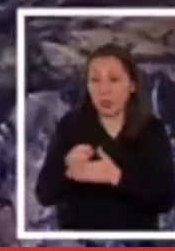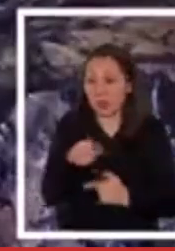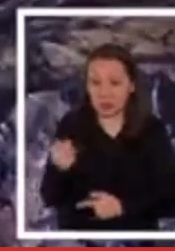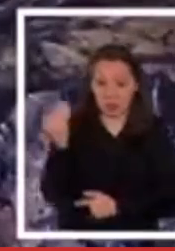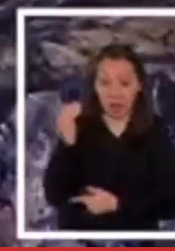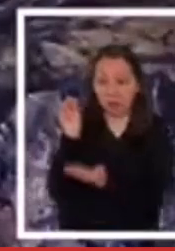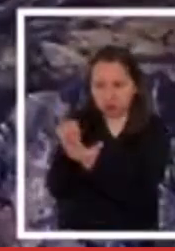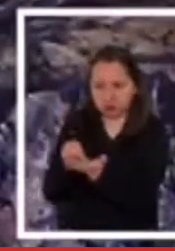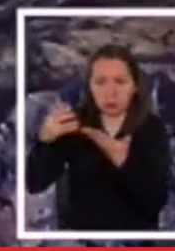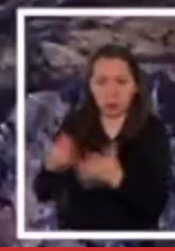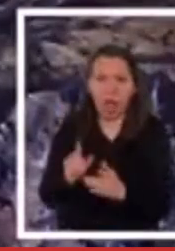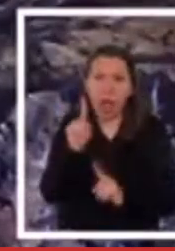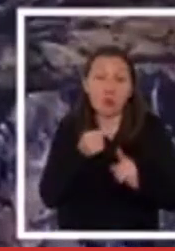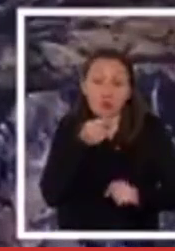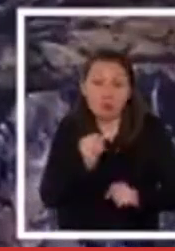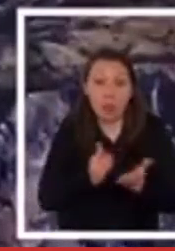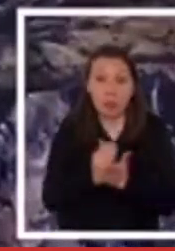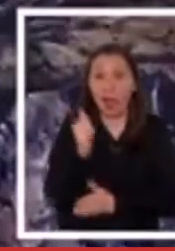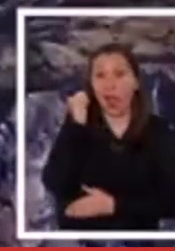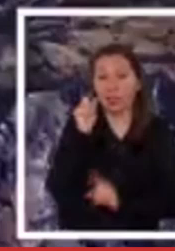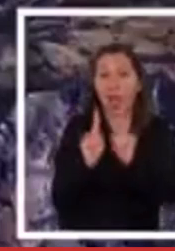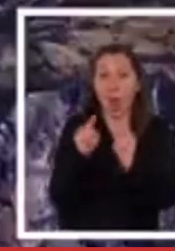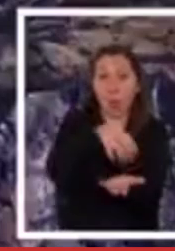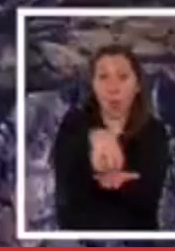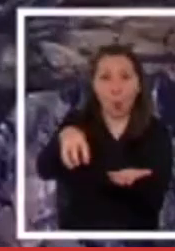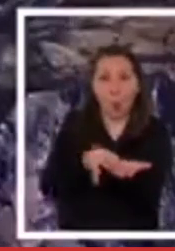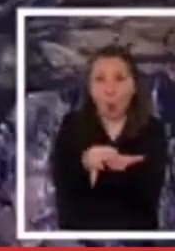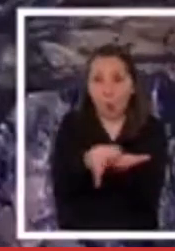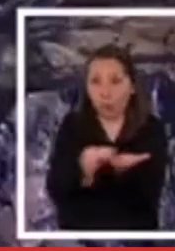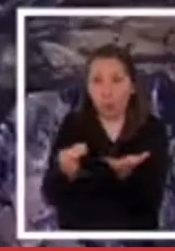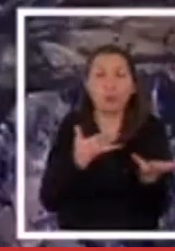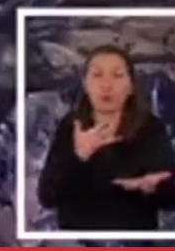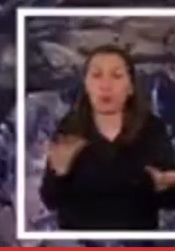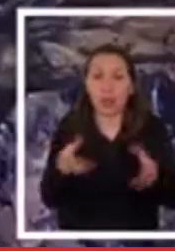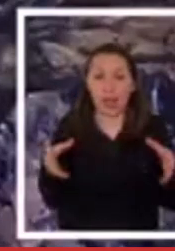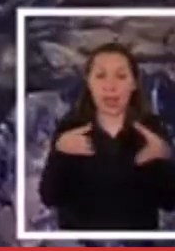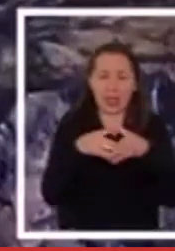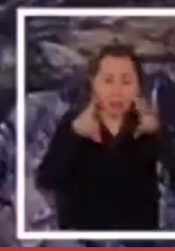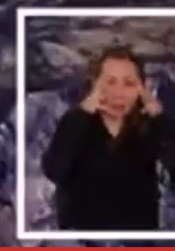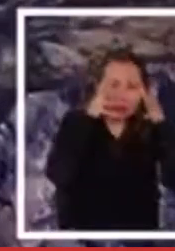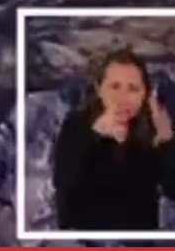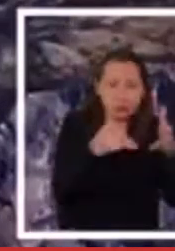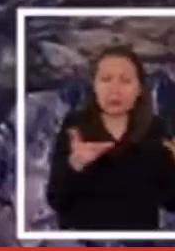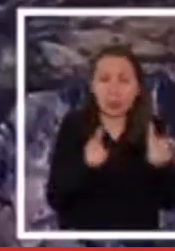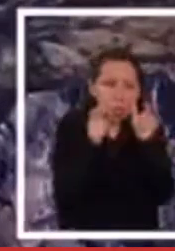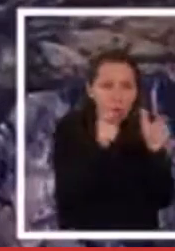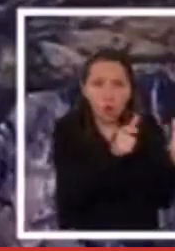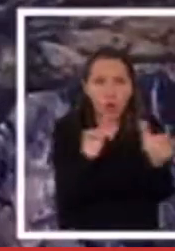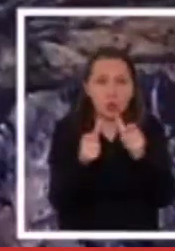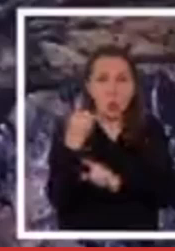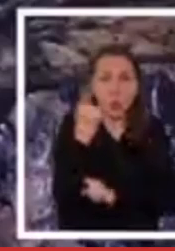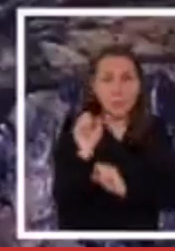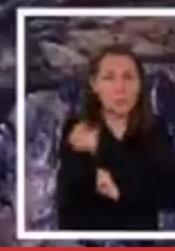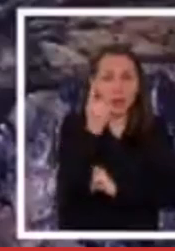semana algunos lo iniciaron recién el día de ayer algunas comunas precisamente porque los equipos estaban abocados más bien a controlar la